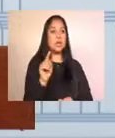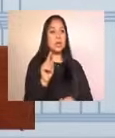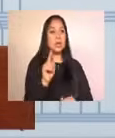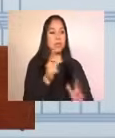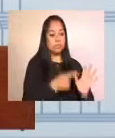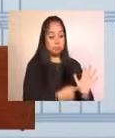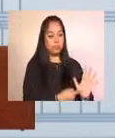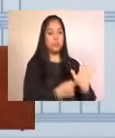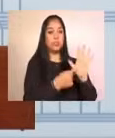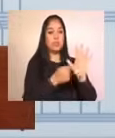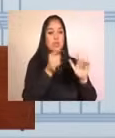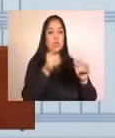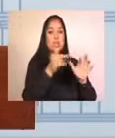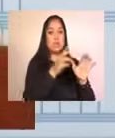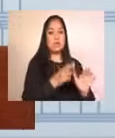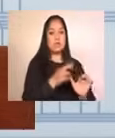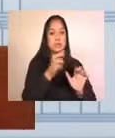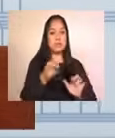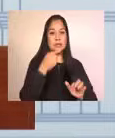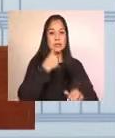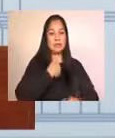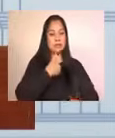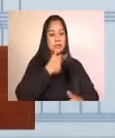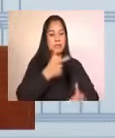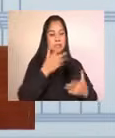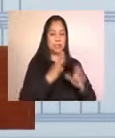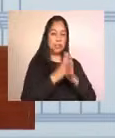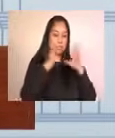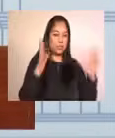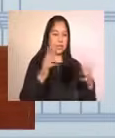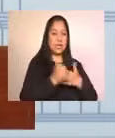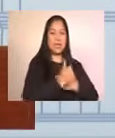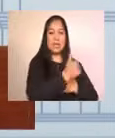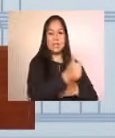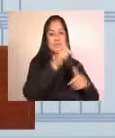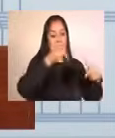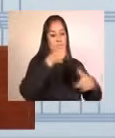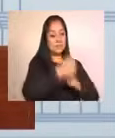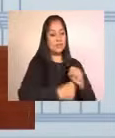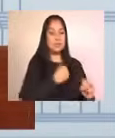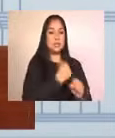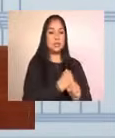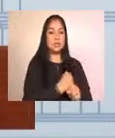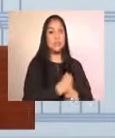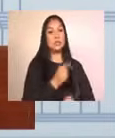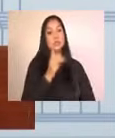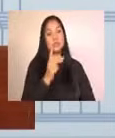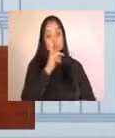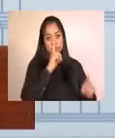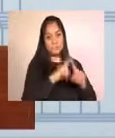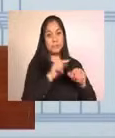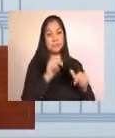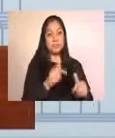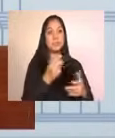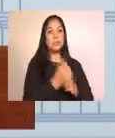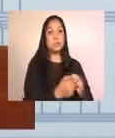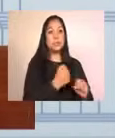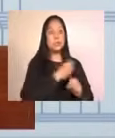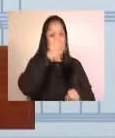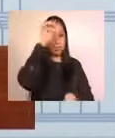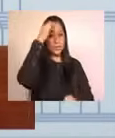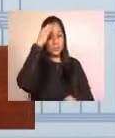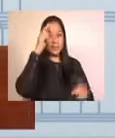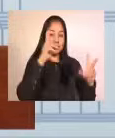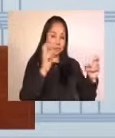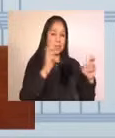proyectar a la población los grandes avances que se han hecho en este año, año de políticas en materia